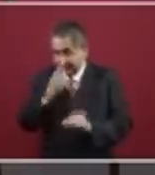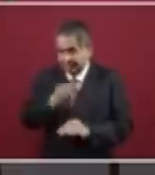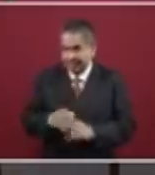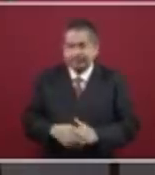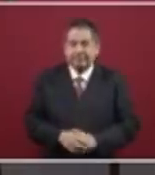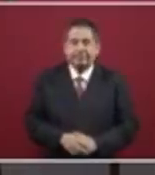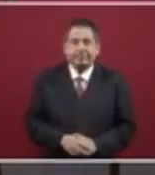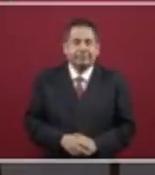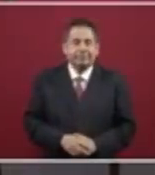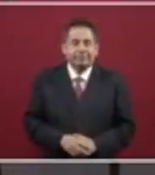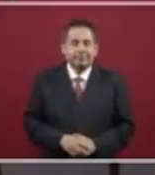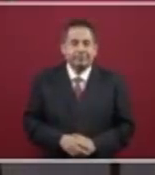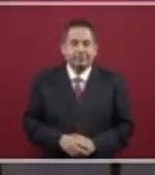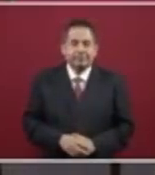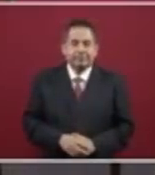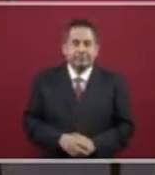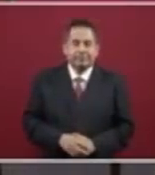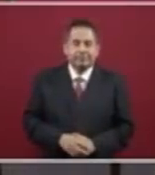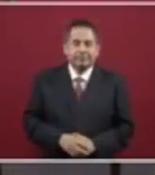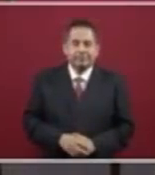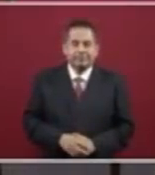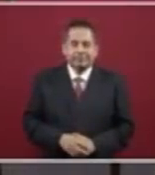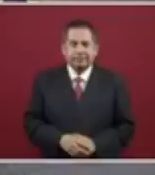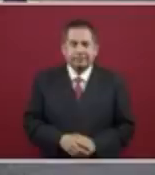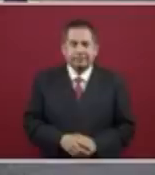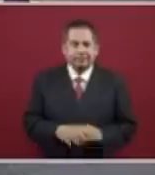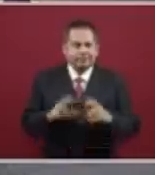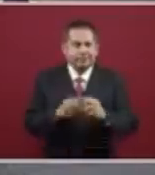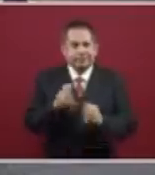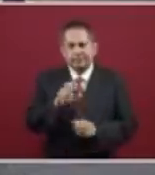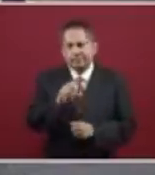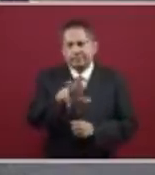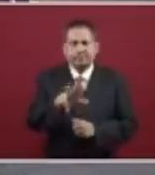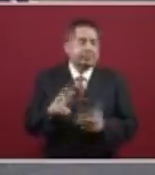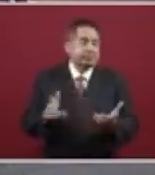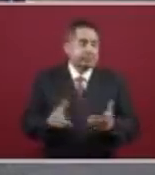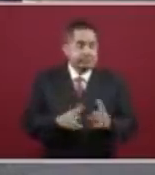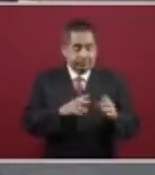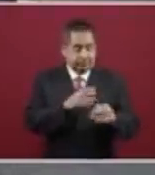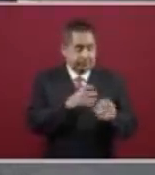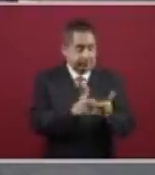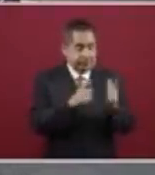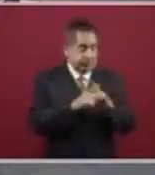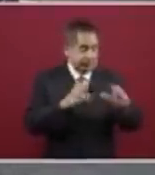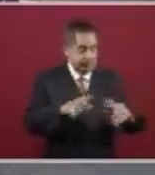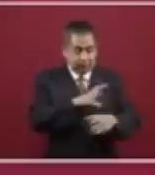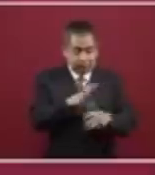Son como 38 votos. 38. Entonces, es un bloque, pues.